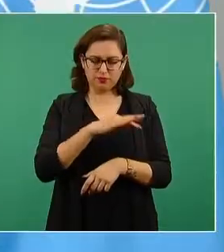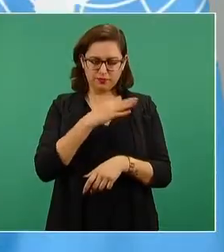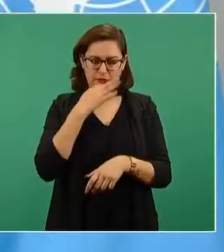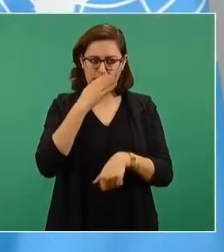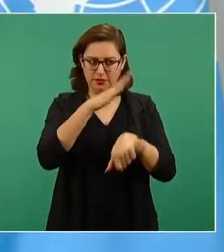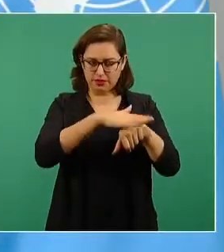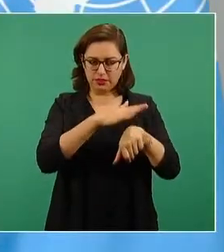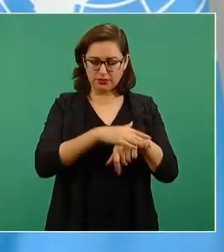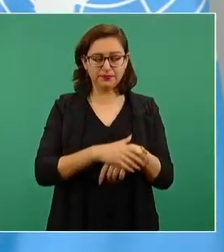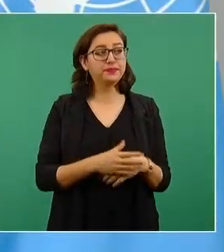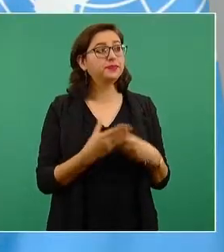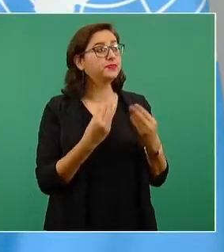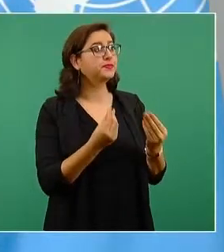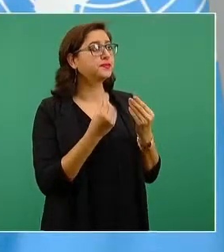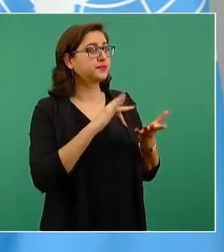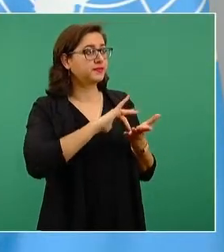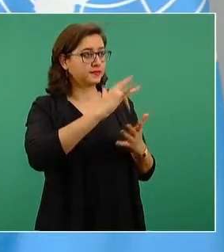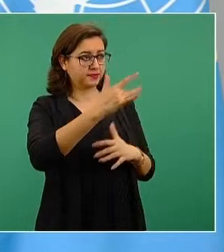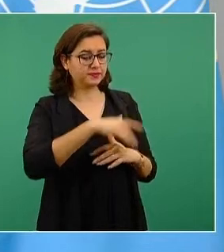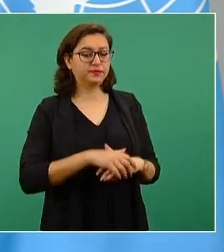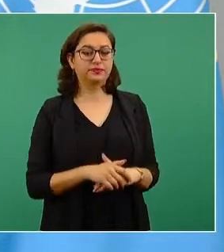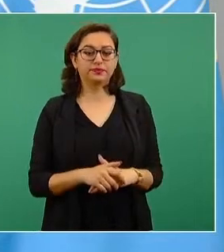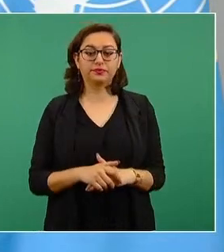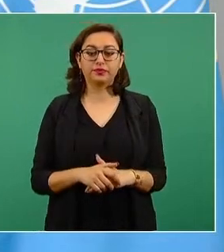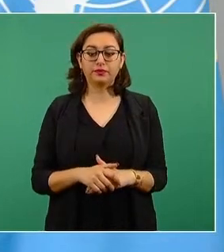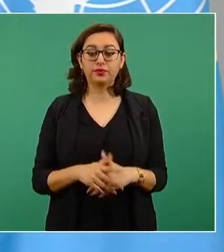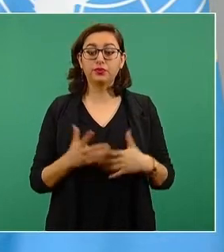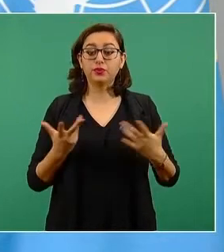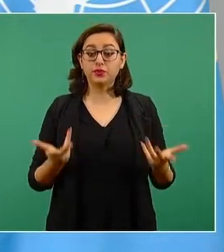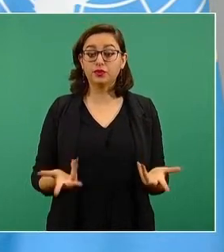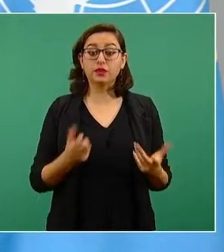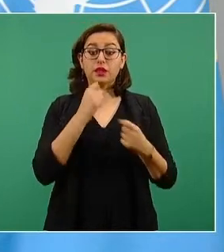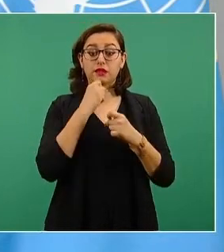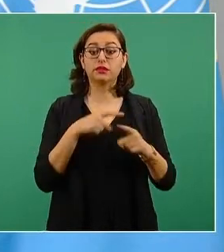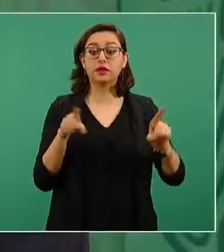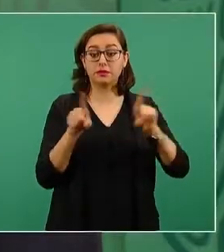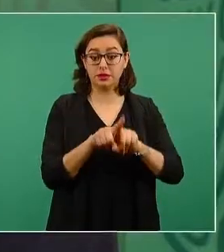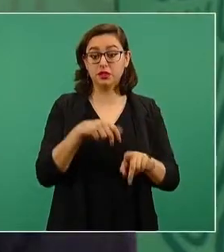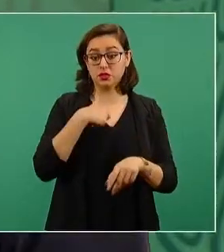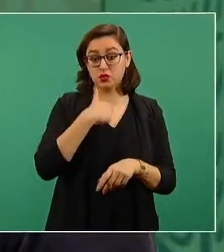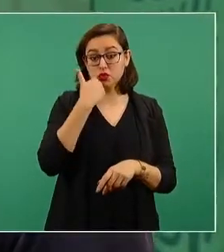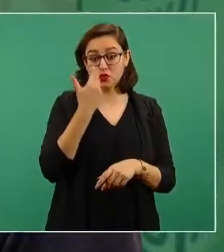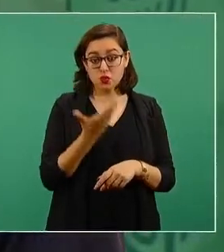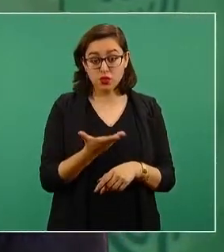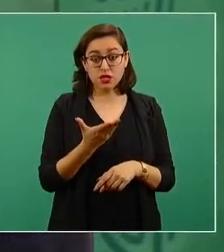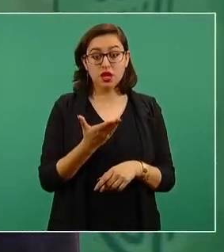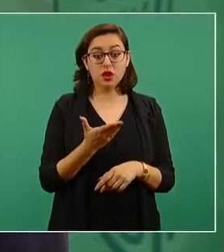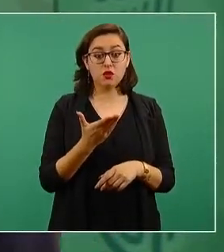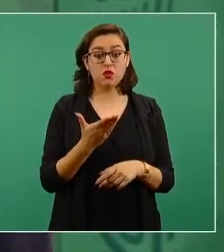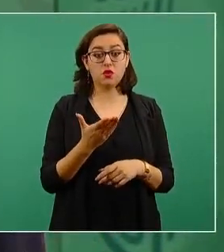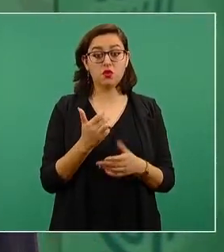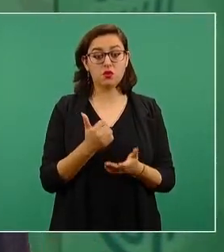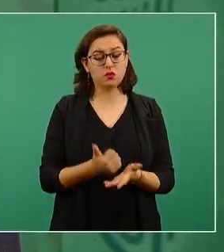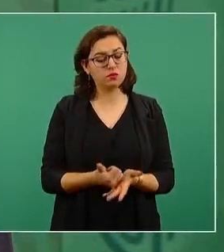porque nos ayudan en campañas para escriturar